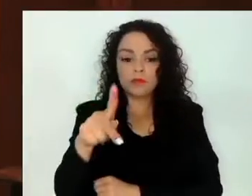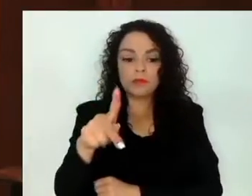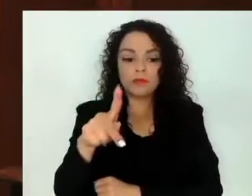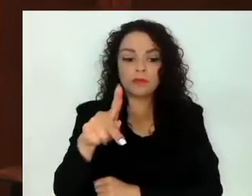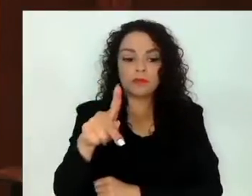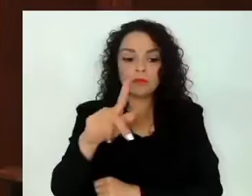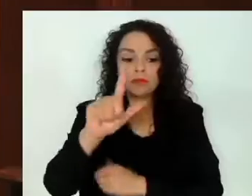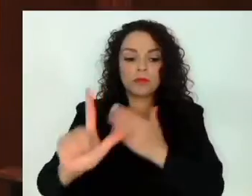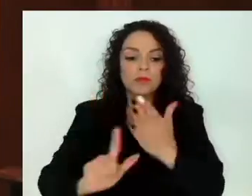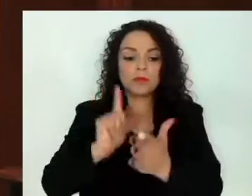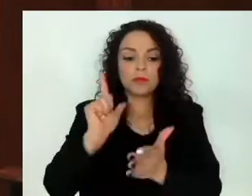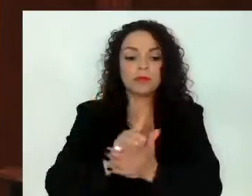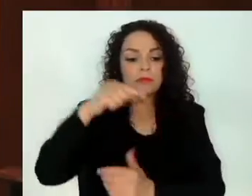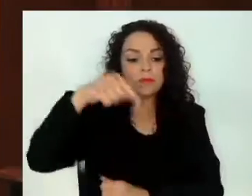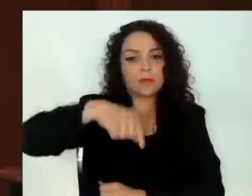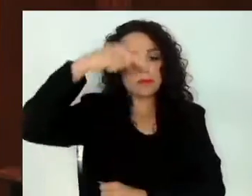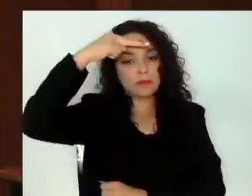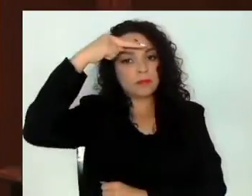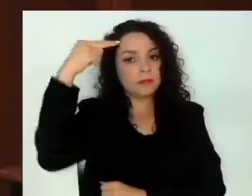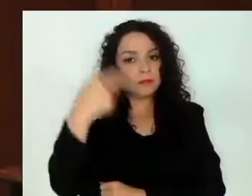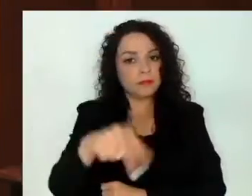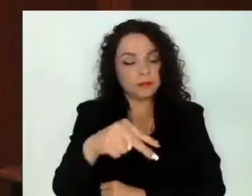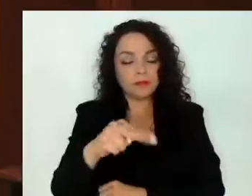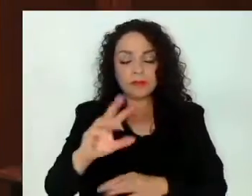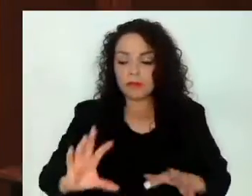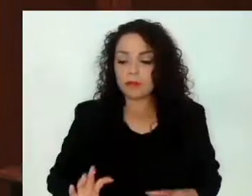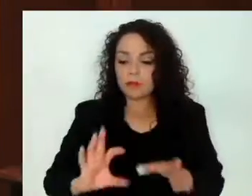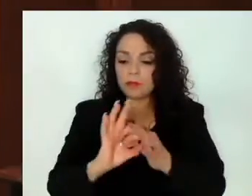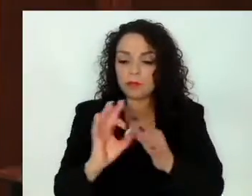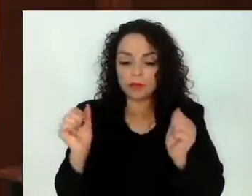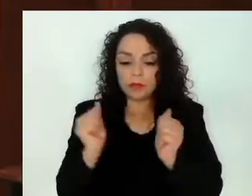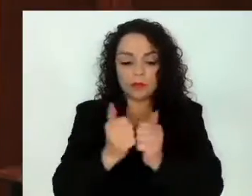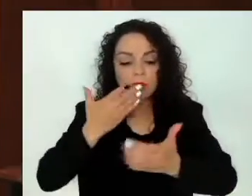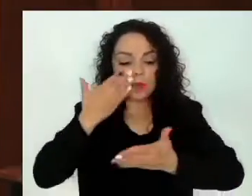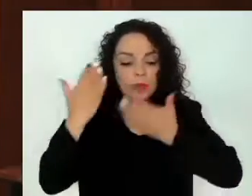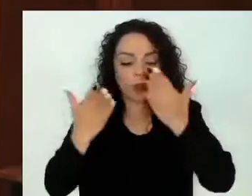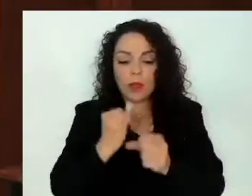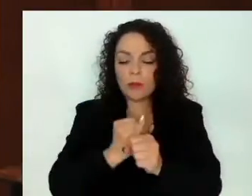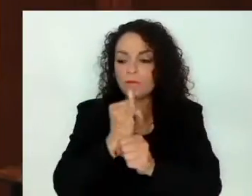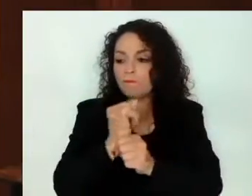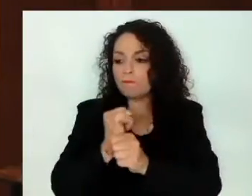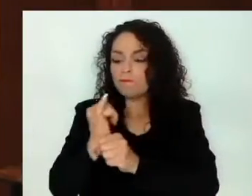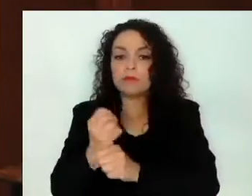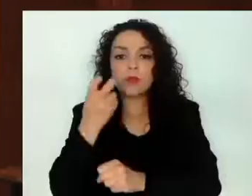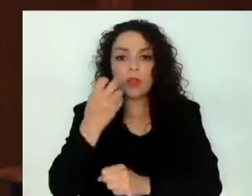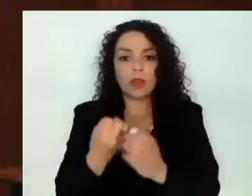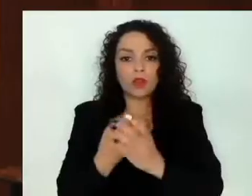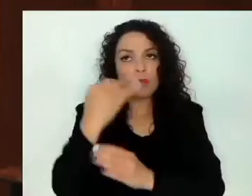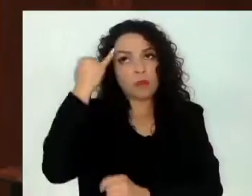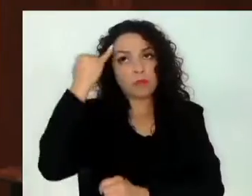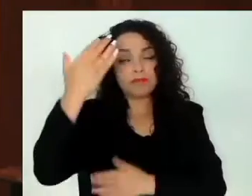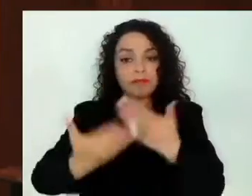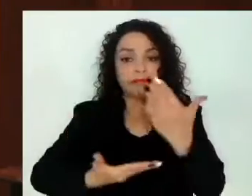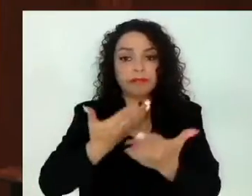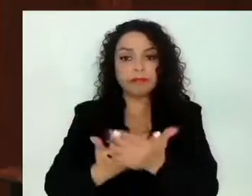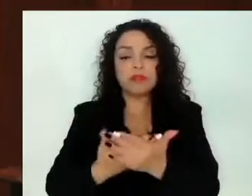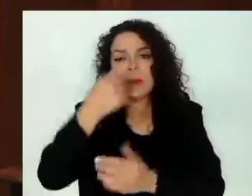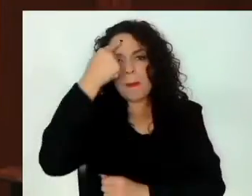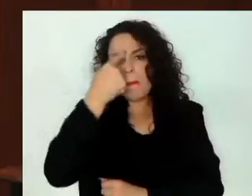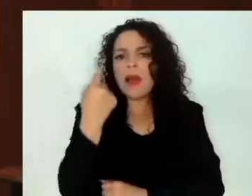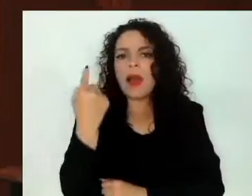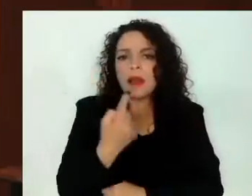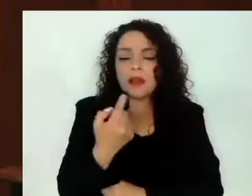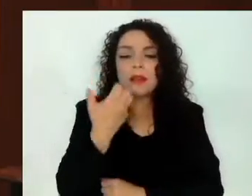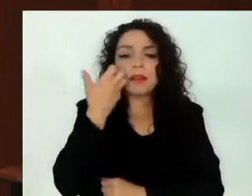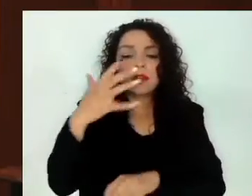México. Con apego al estudio que llevamos a cabo, desprendemos que mediante la iniciativa de decreto se busca reformar el